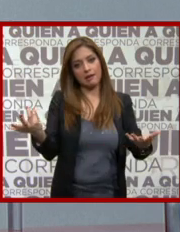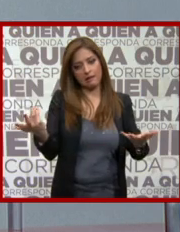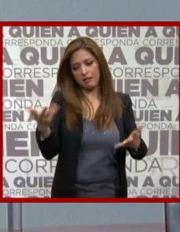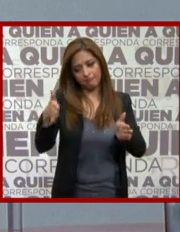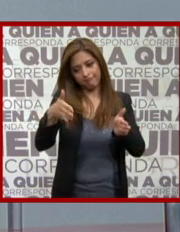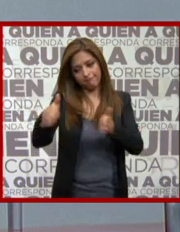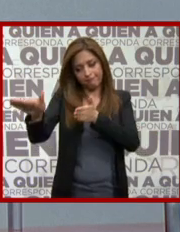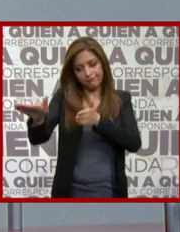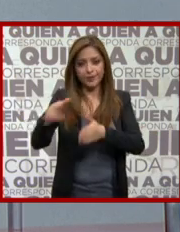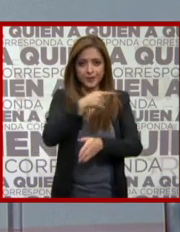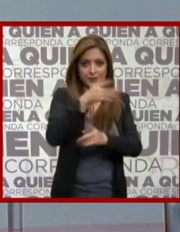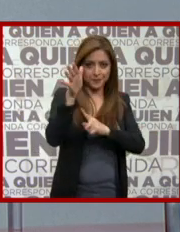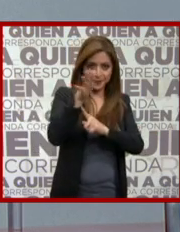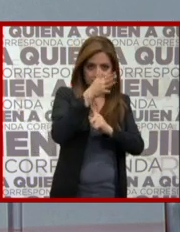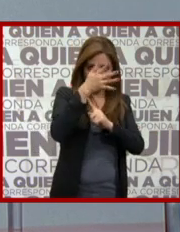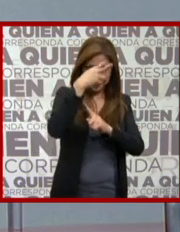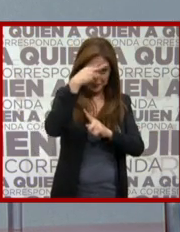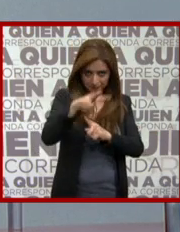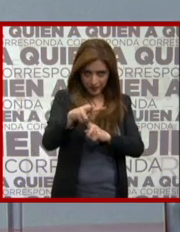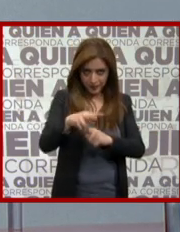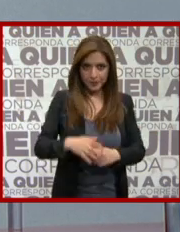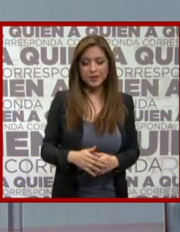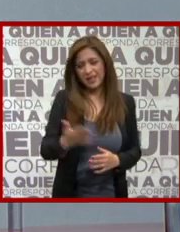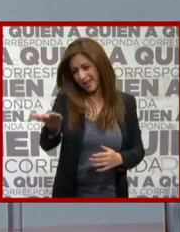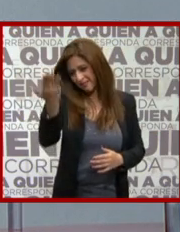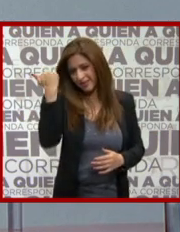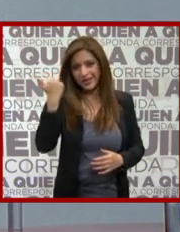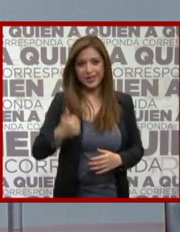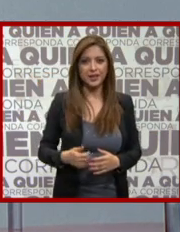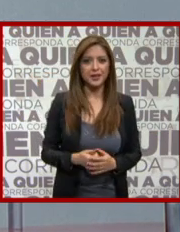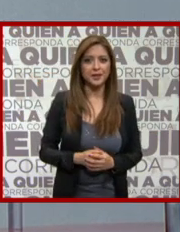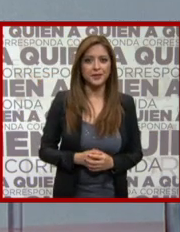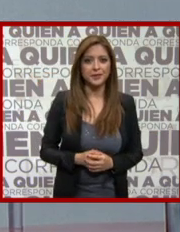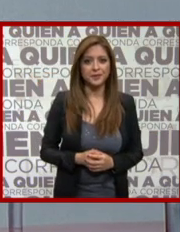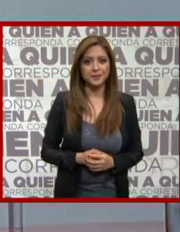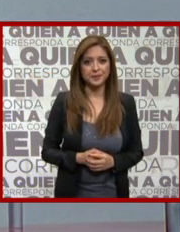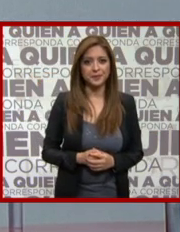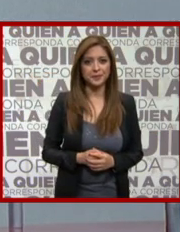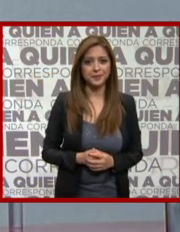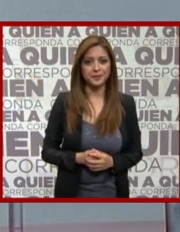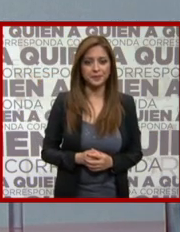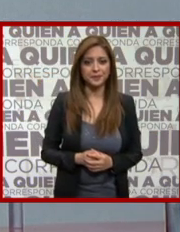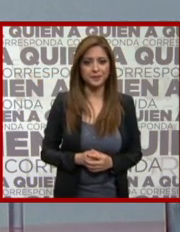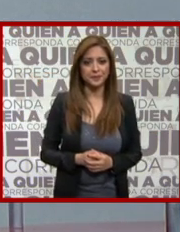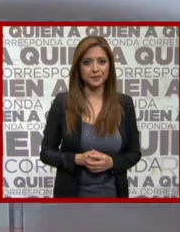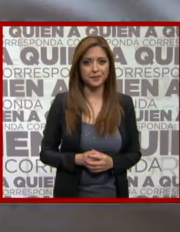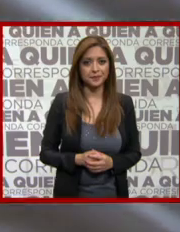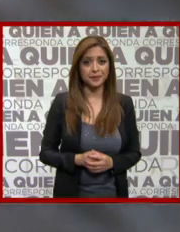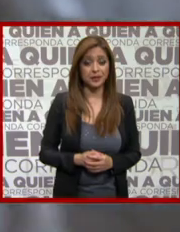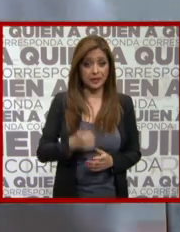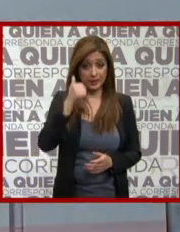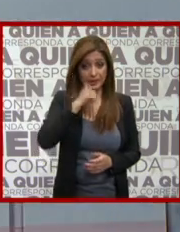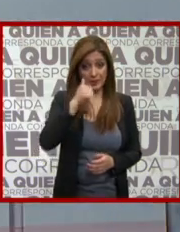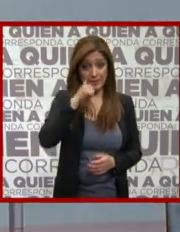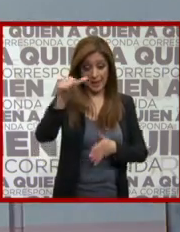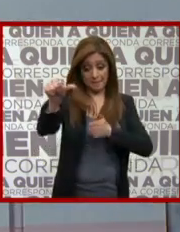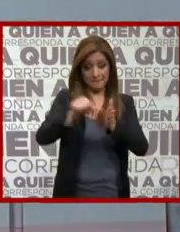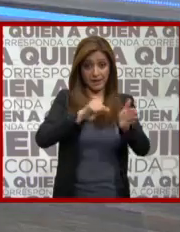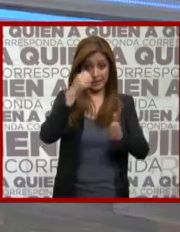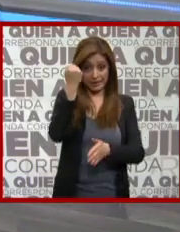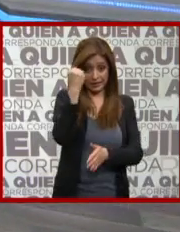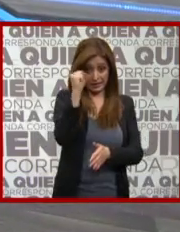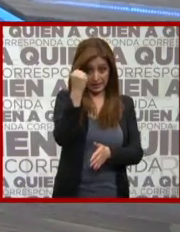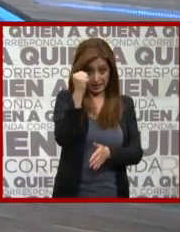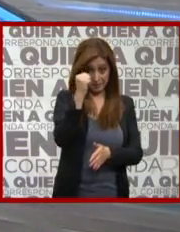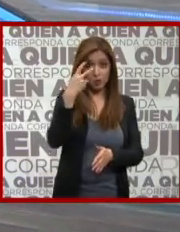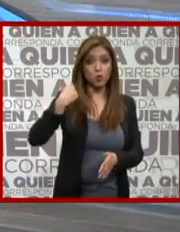eso. ¿Eh? Muy bien, pásala ya, hombre. Ahí está. Durante todo septiembre...